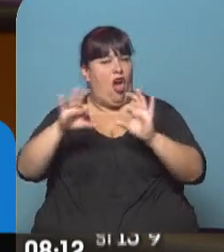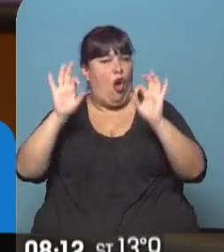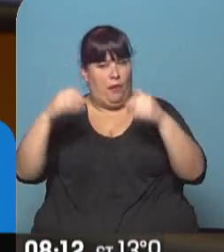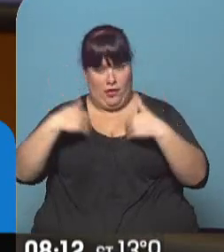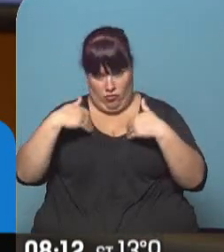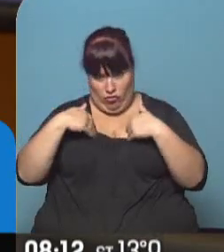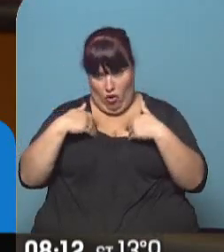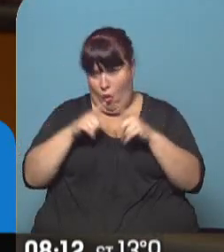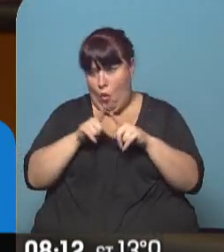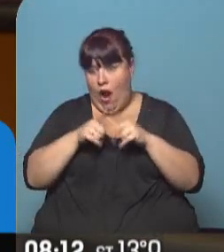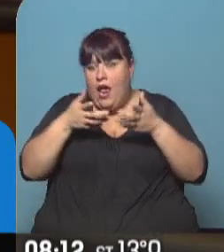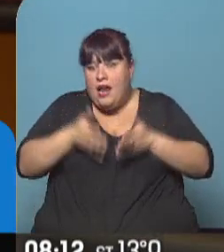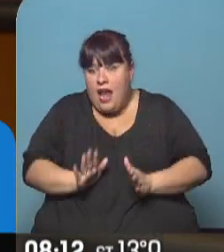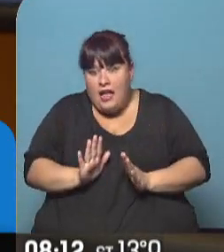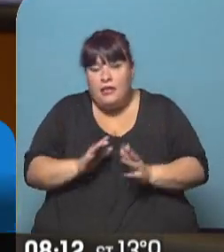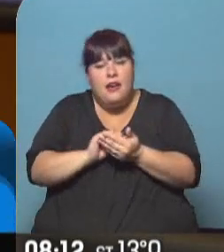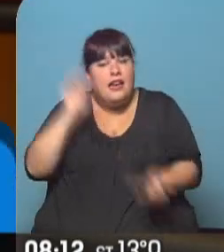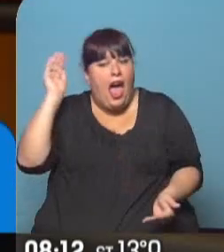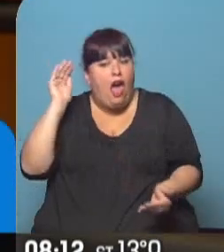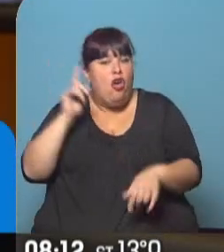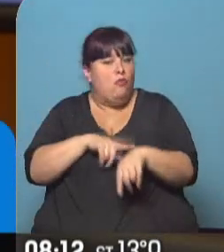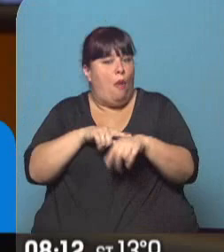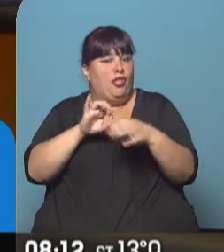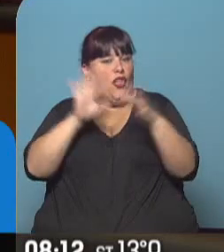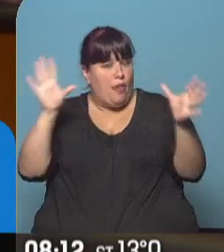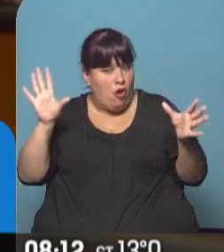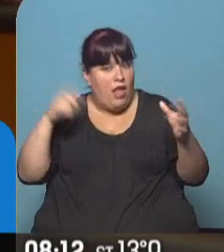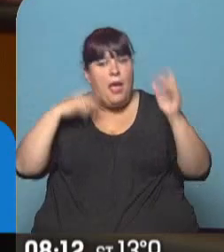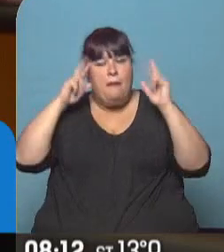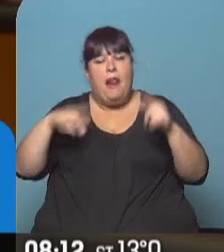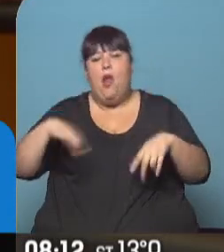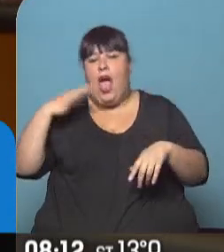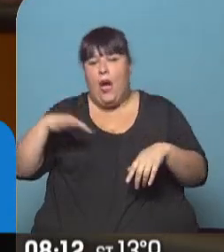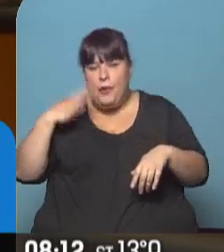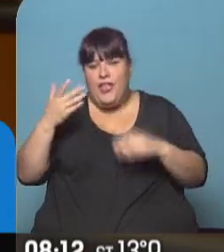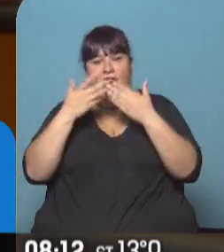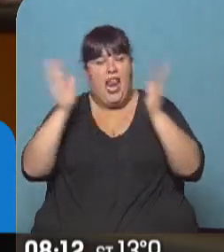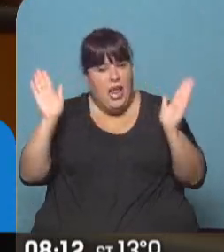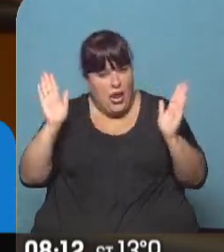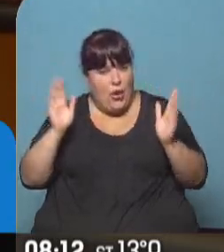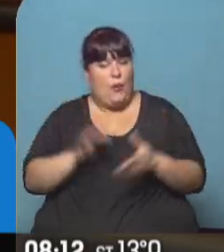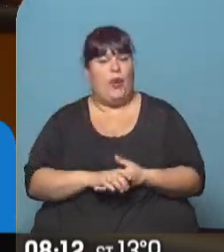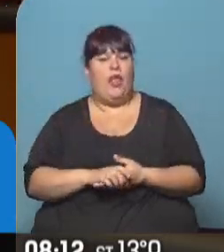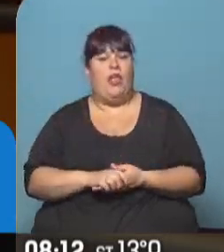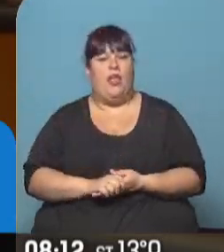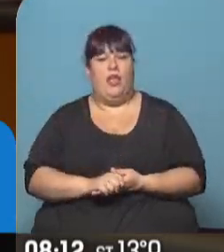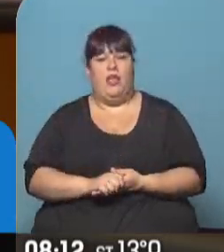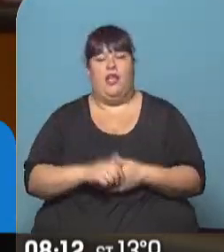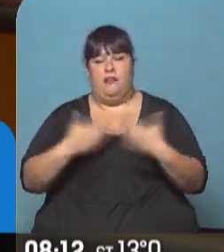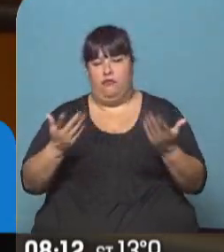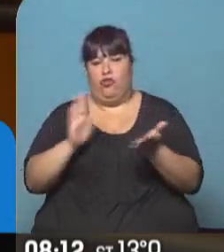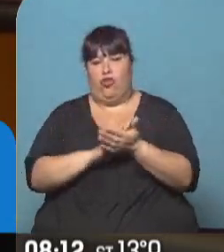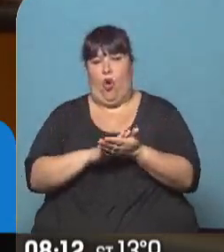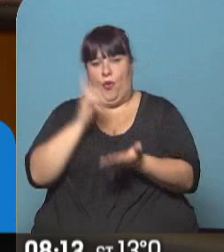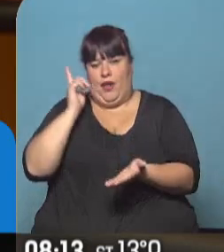como la mía que nacimos y fuimos criados en democracia y que planeamos nuestras vidas en libertad y bajo